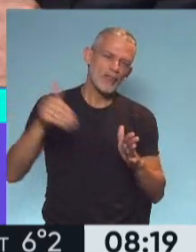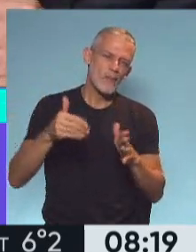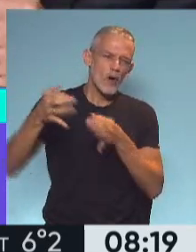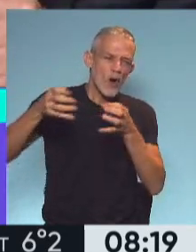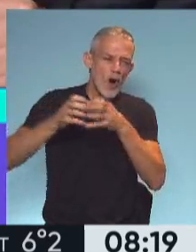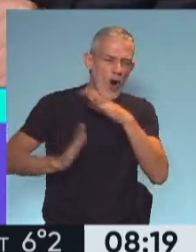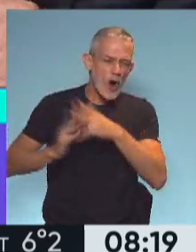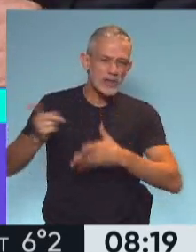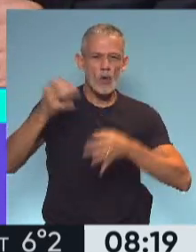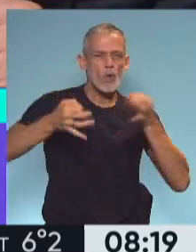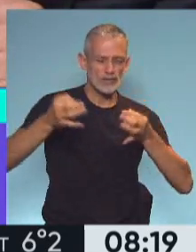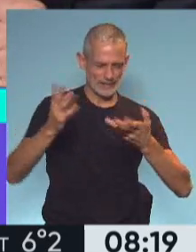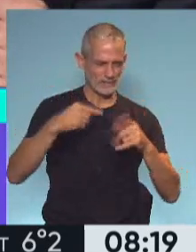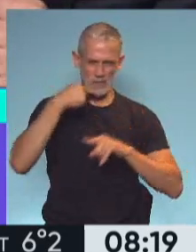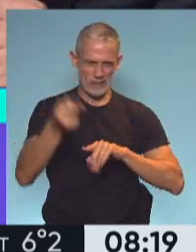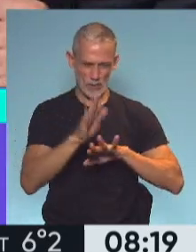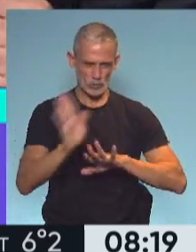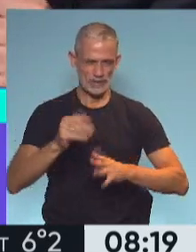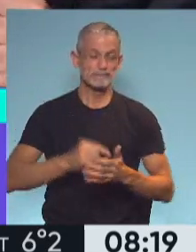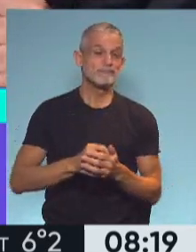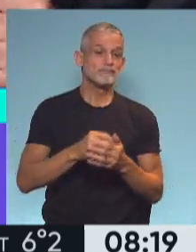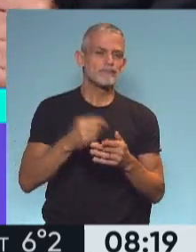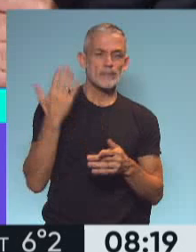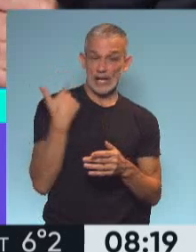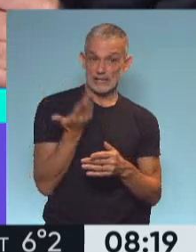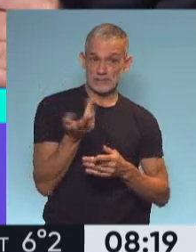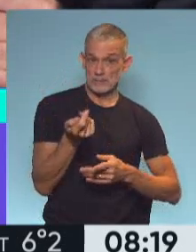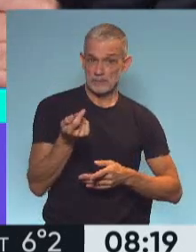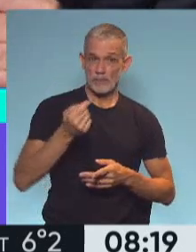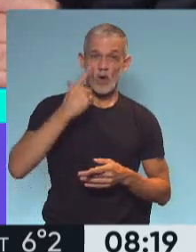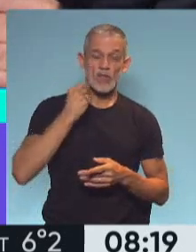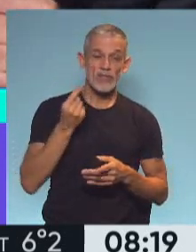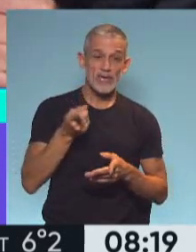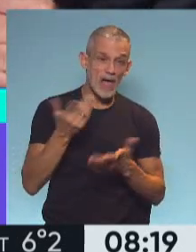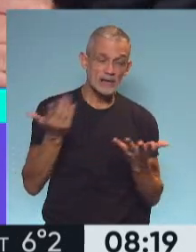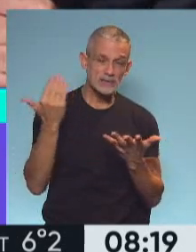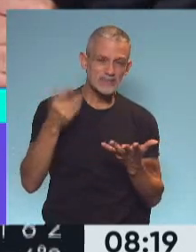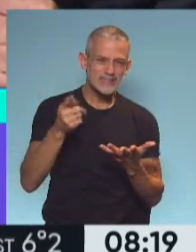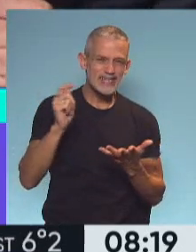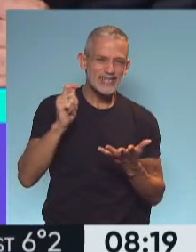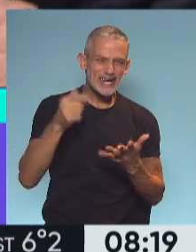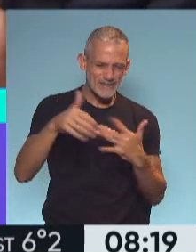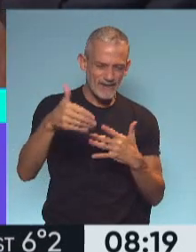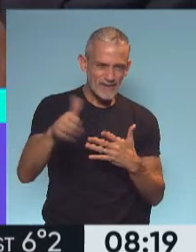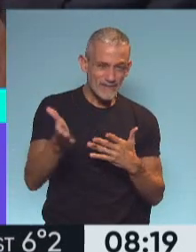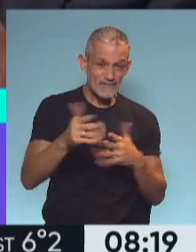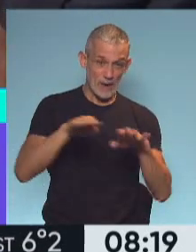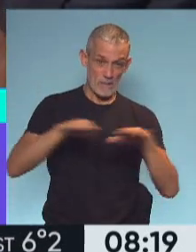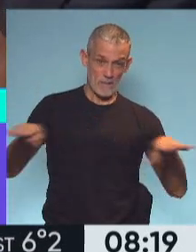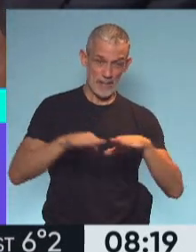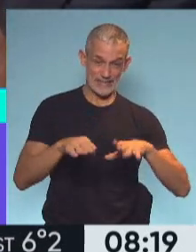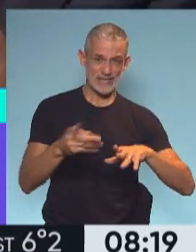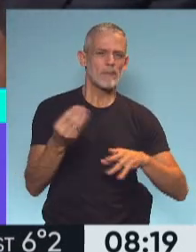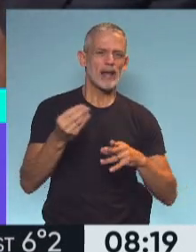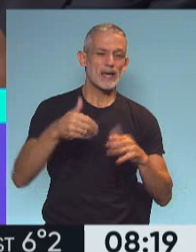determinadas circunstancias. Pero le quería hacer otra consulta. En los últimos días, quienes estarán al frente de las mesas para